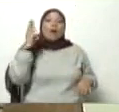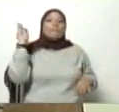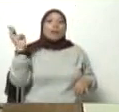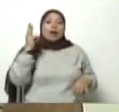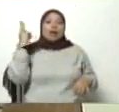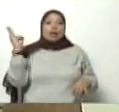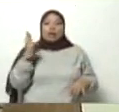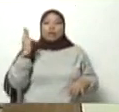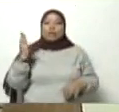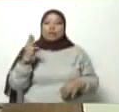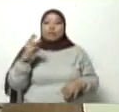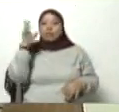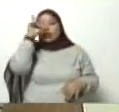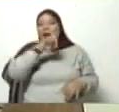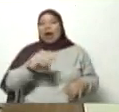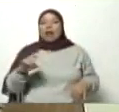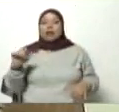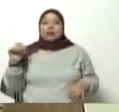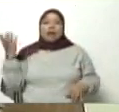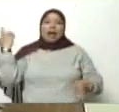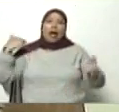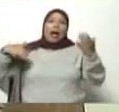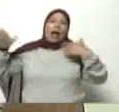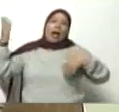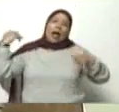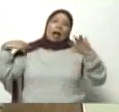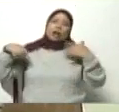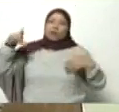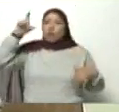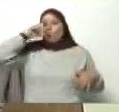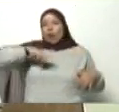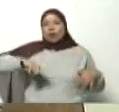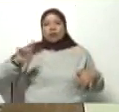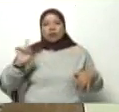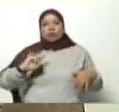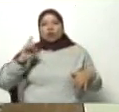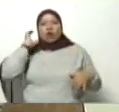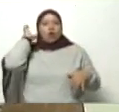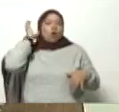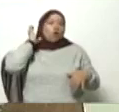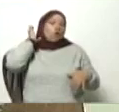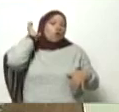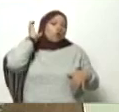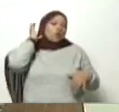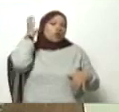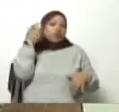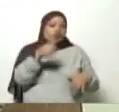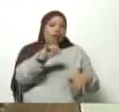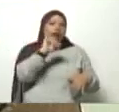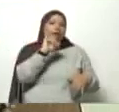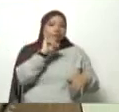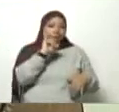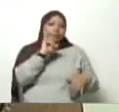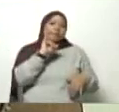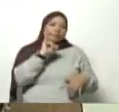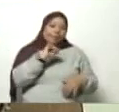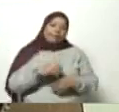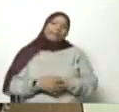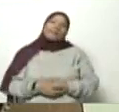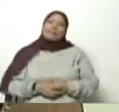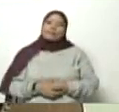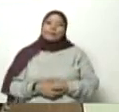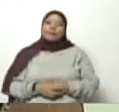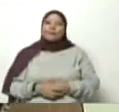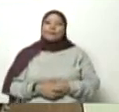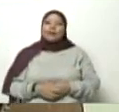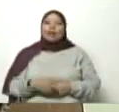decir, como teníamos años que no lo hacíamos. Mucha conciencia. Porque uno está allí y tiene